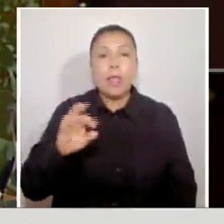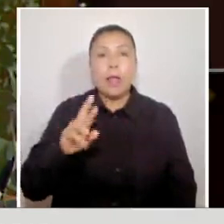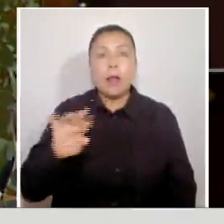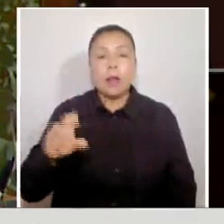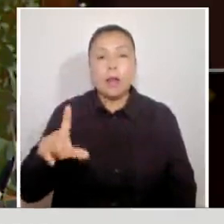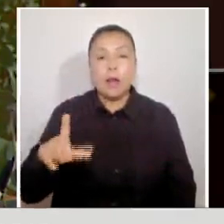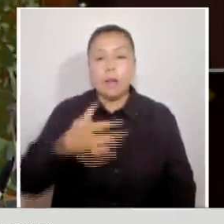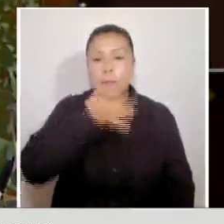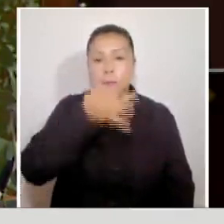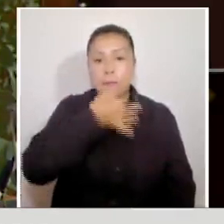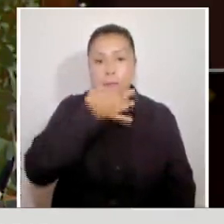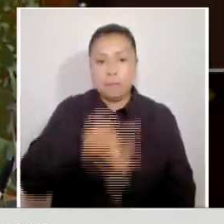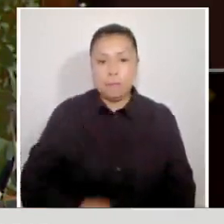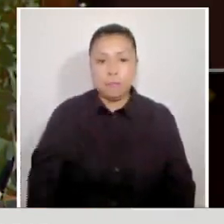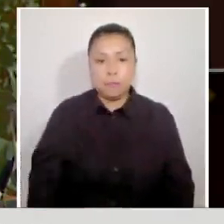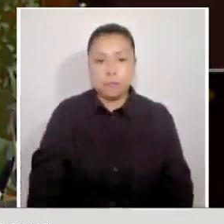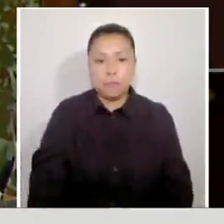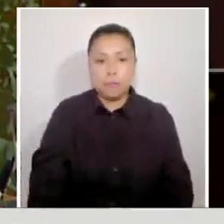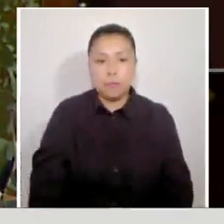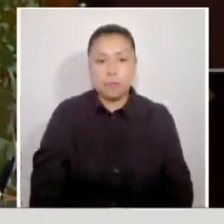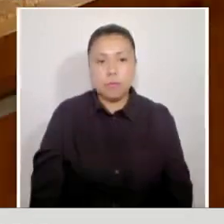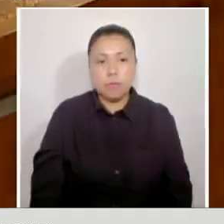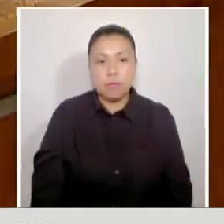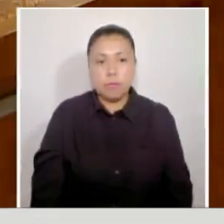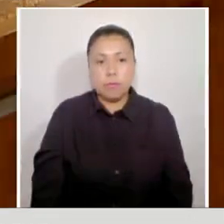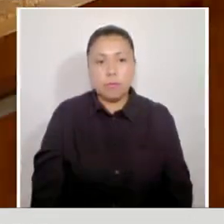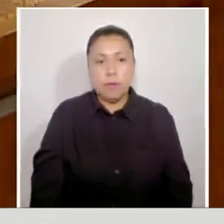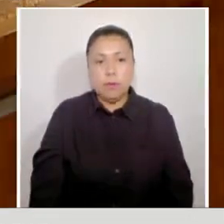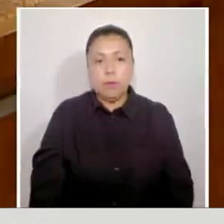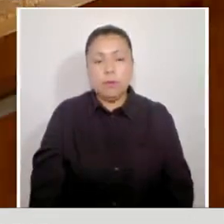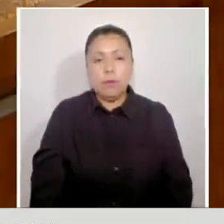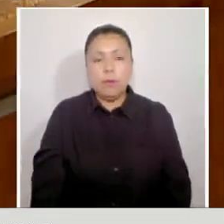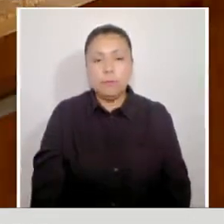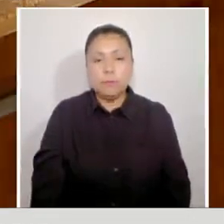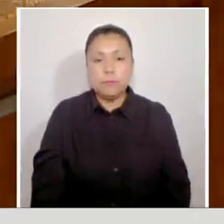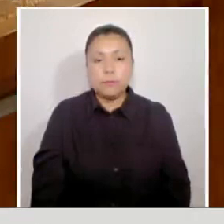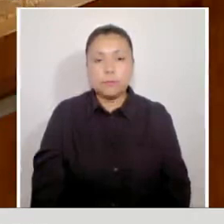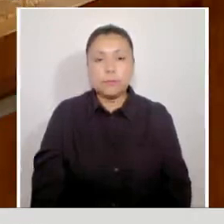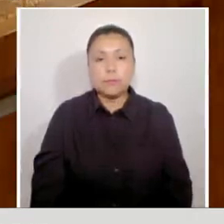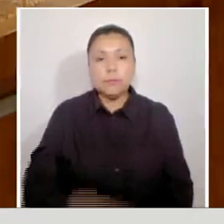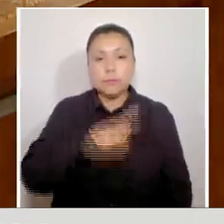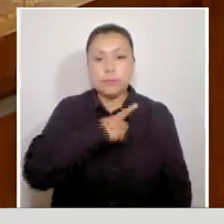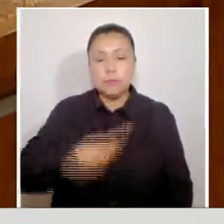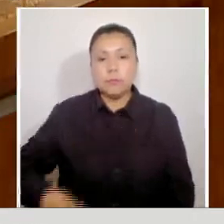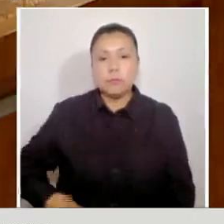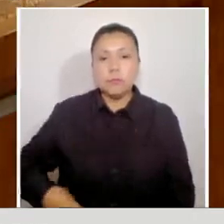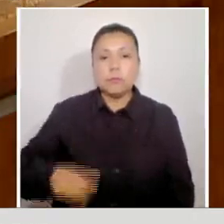Real a bu diputada del